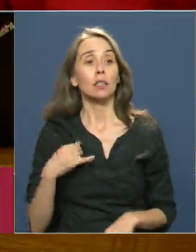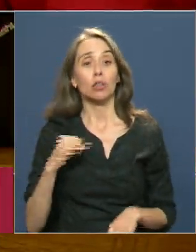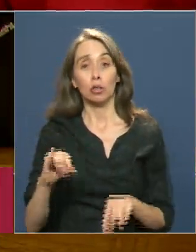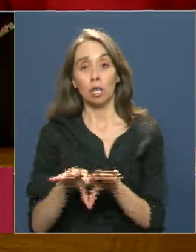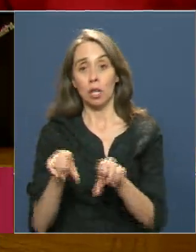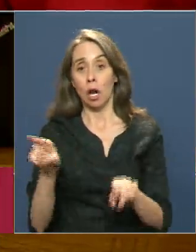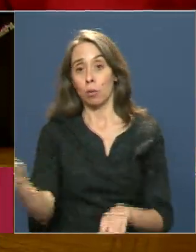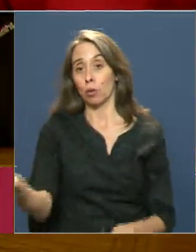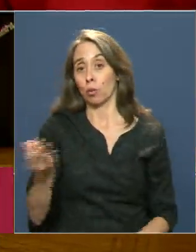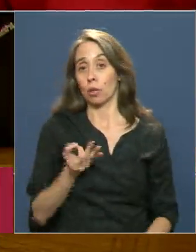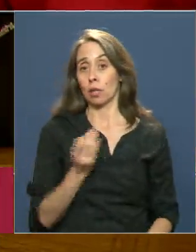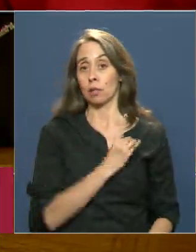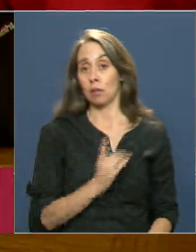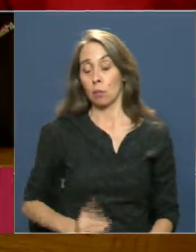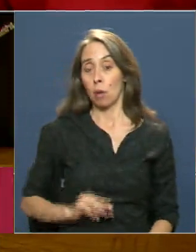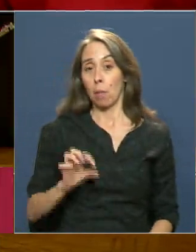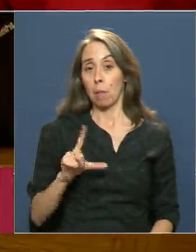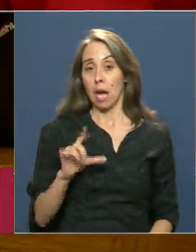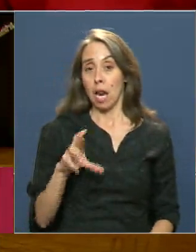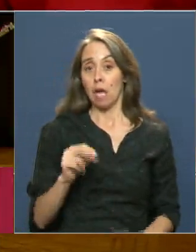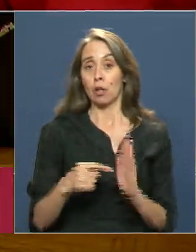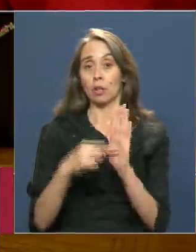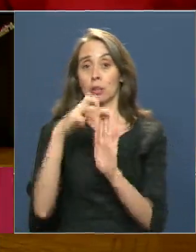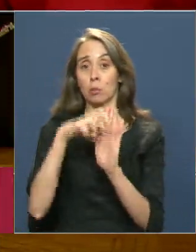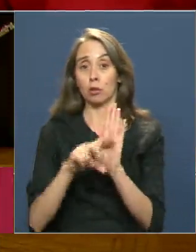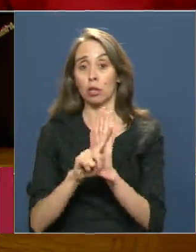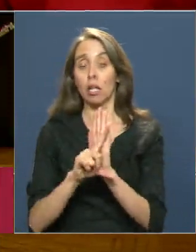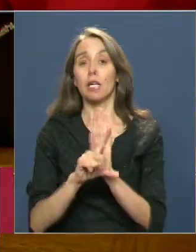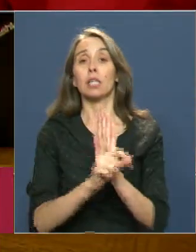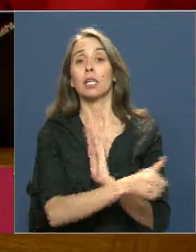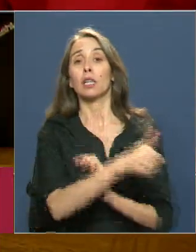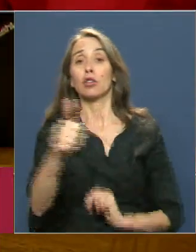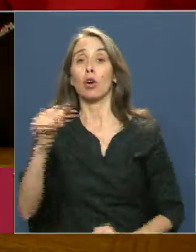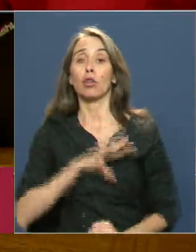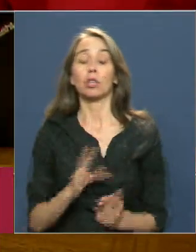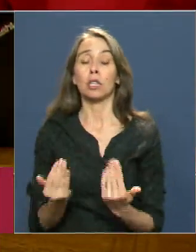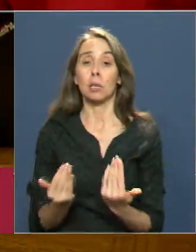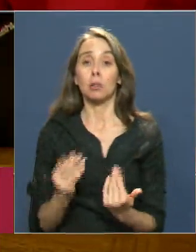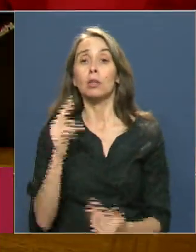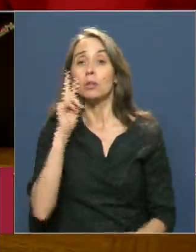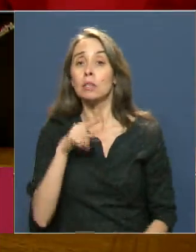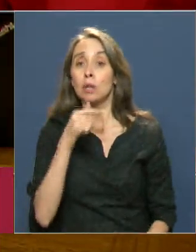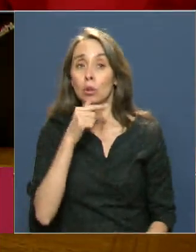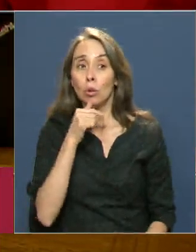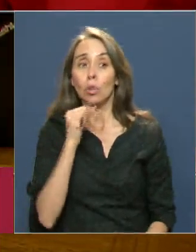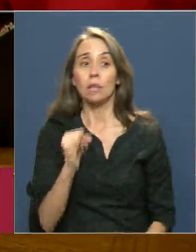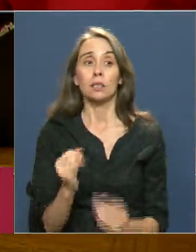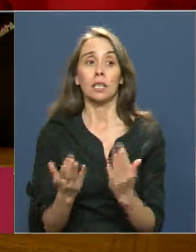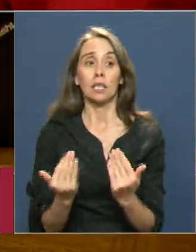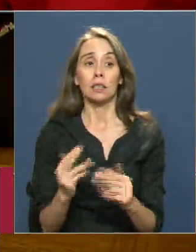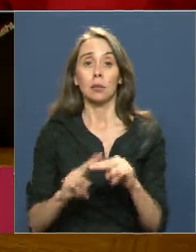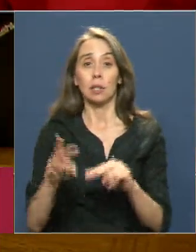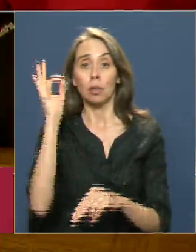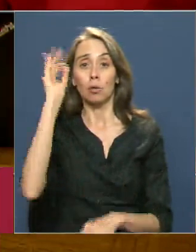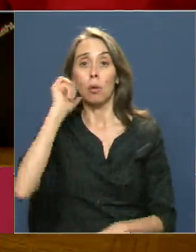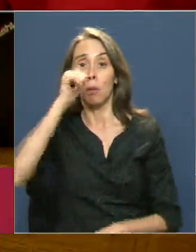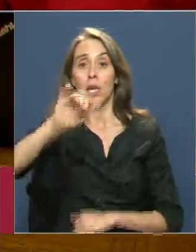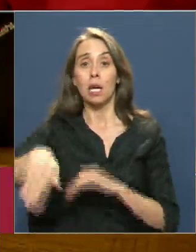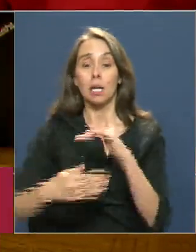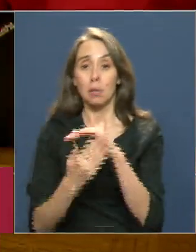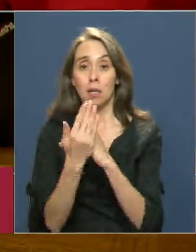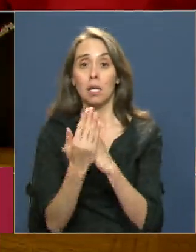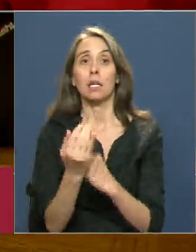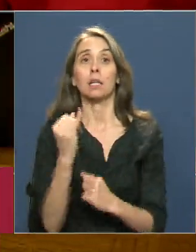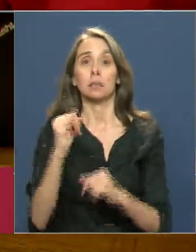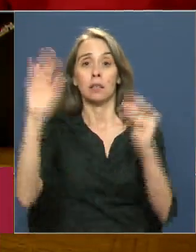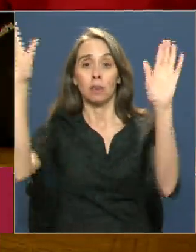con lo que usted plantea, tratándose de un proyecto que está esperando todo Chile, no le lleva la menor duda que si necesitamos sesionar mañana en la mañana, lo vamos